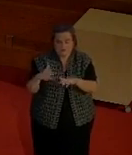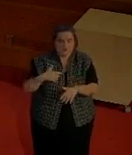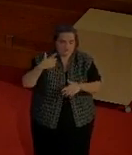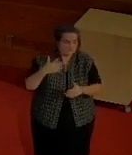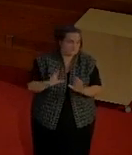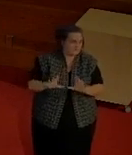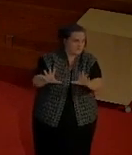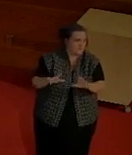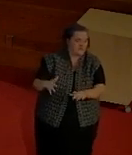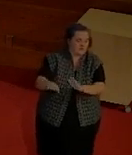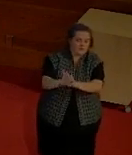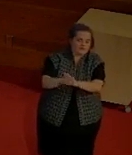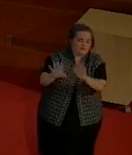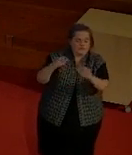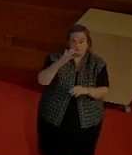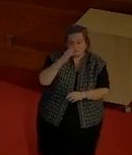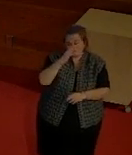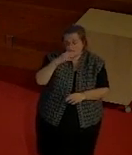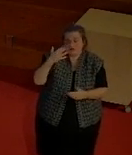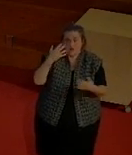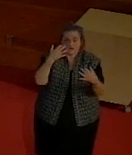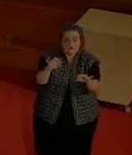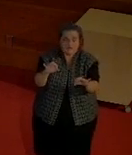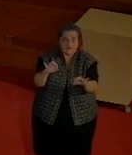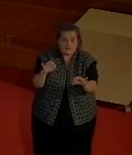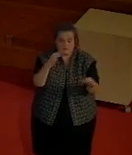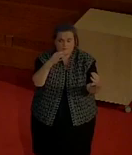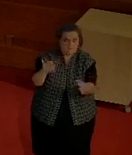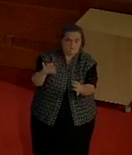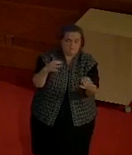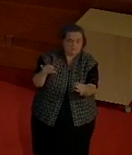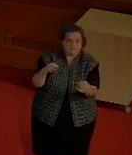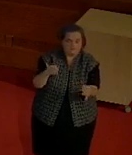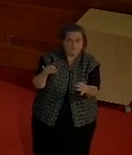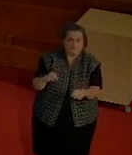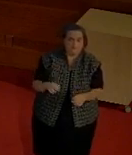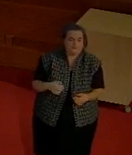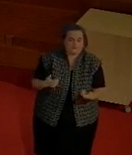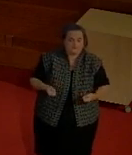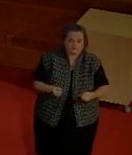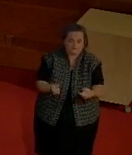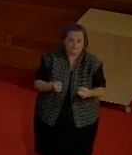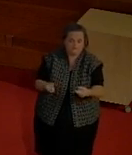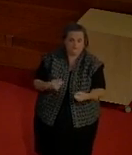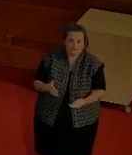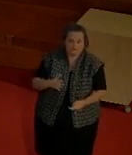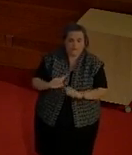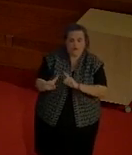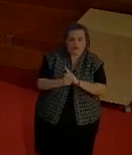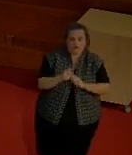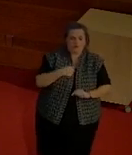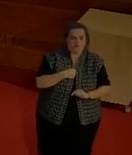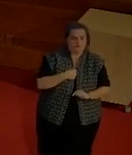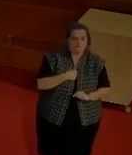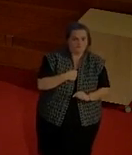allí porque eso le obliga a diversificar recursos y esfuerzos luego no puede concentrarlo todo contra mí luego a China le